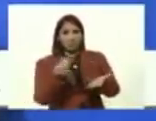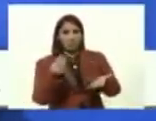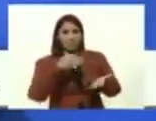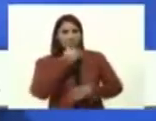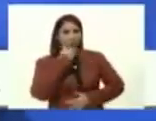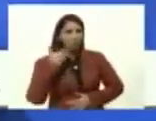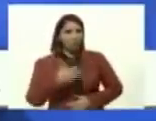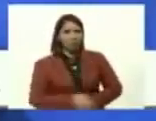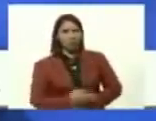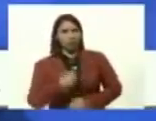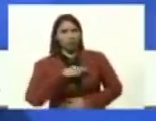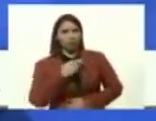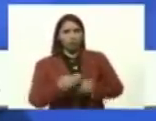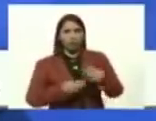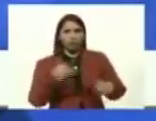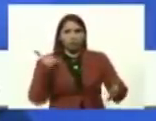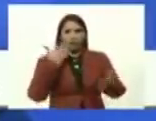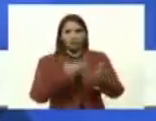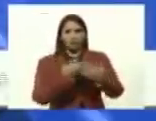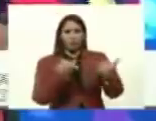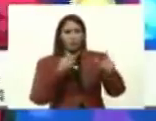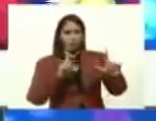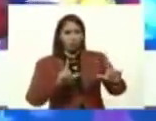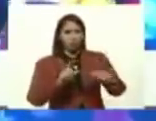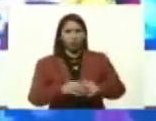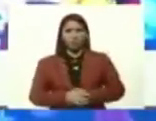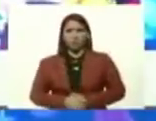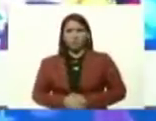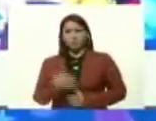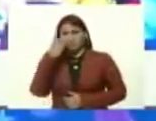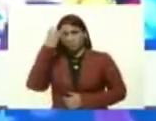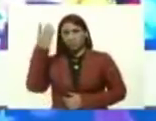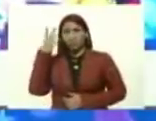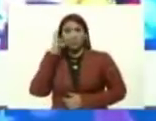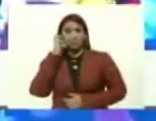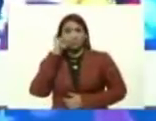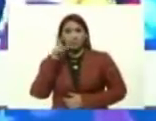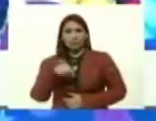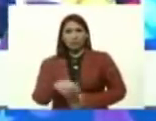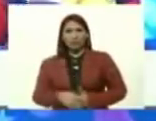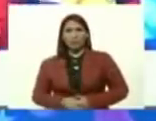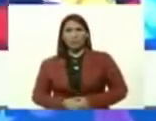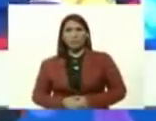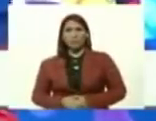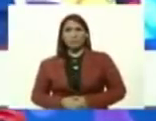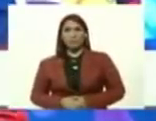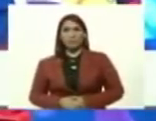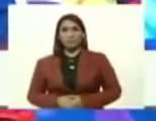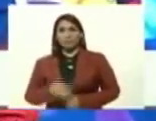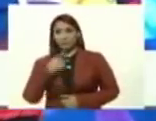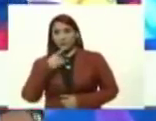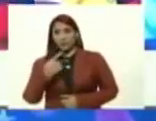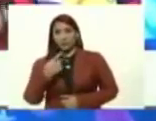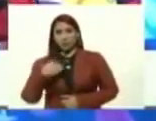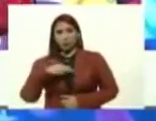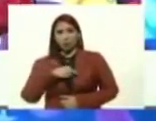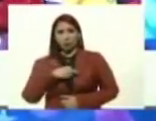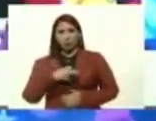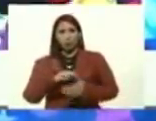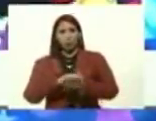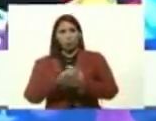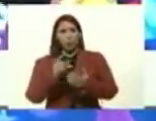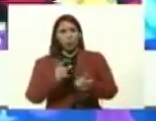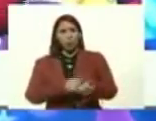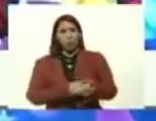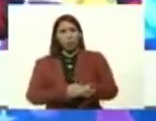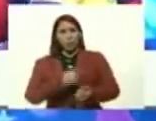que hemos hecho ahora en Tokio. Así es, Dios te oiga, Inchalá, dirían nuestros hermanos musulmanes,